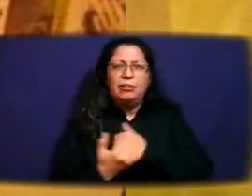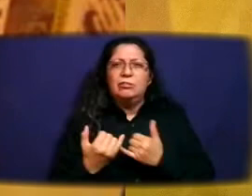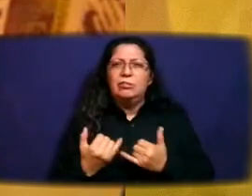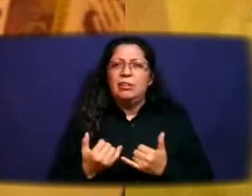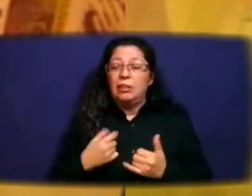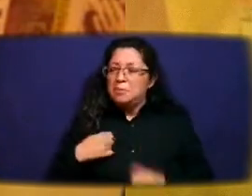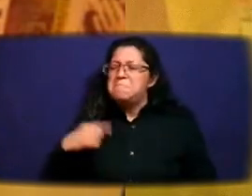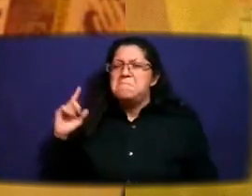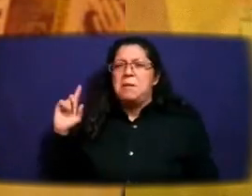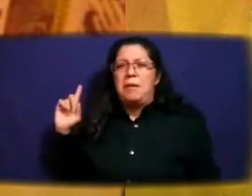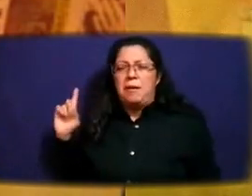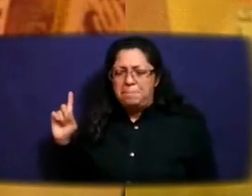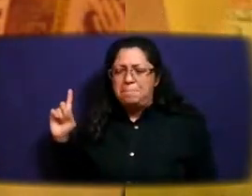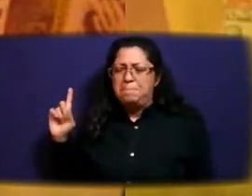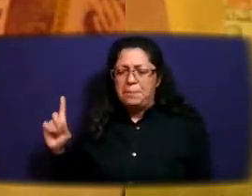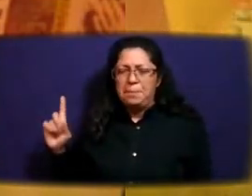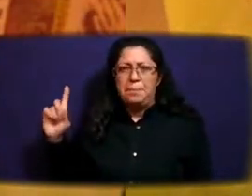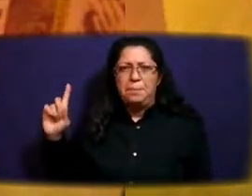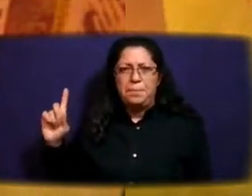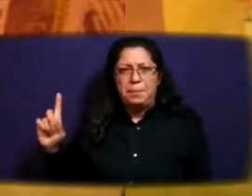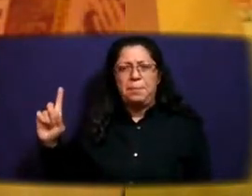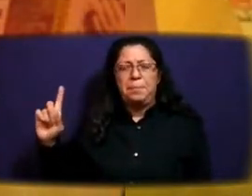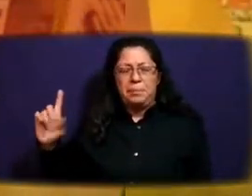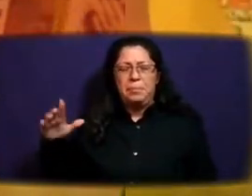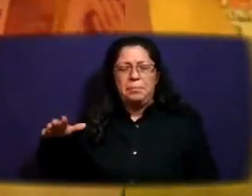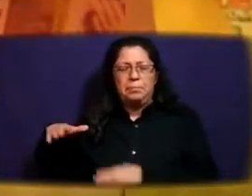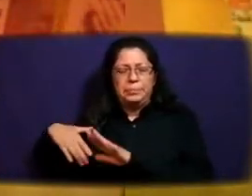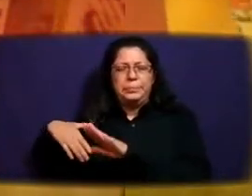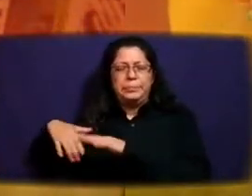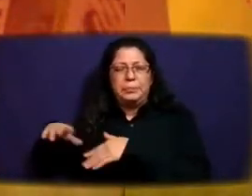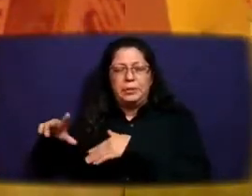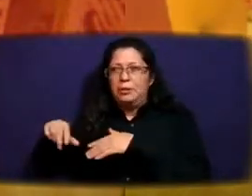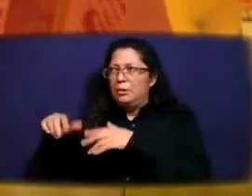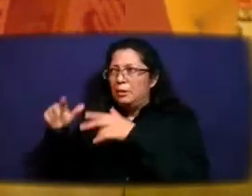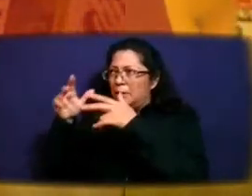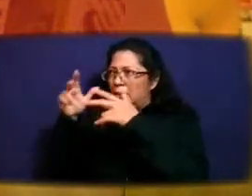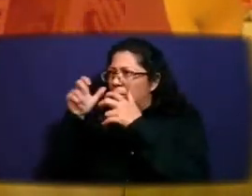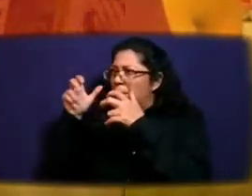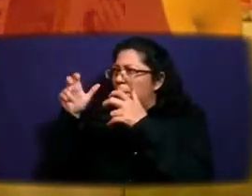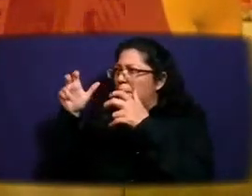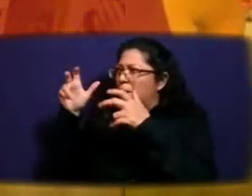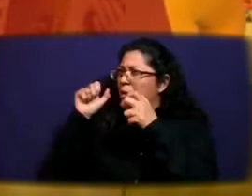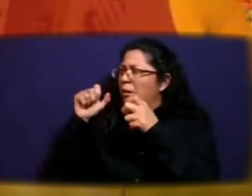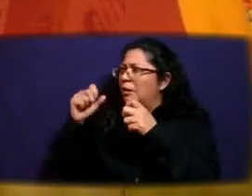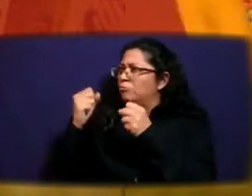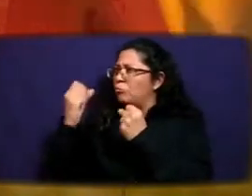allí, recojo pedacitos de sus palabras.